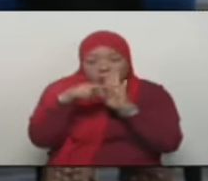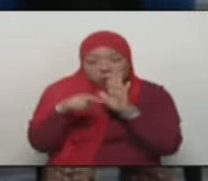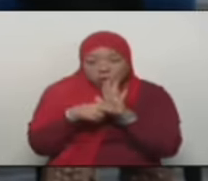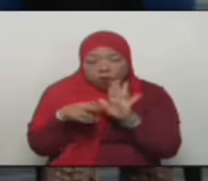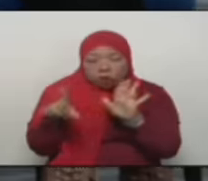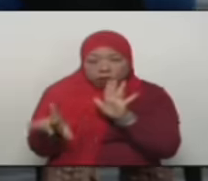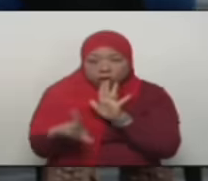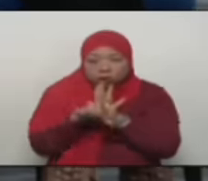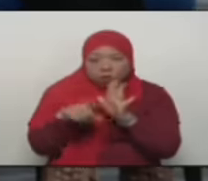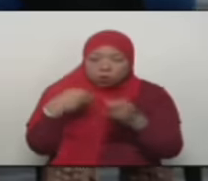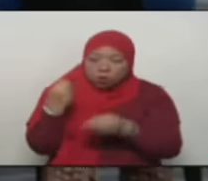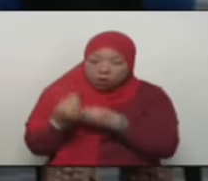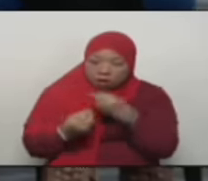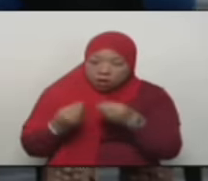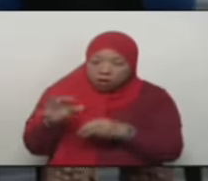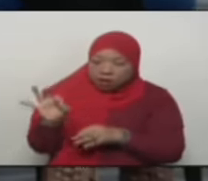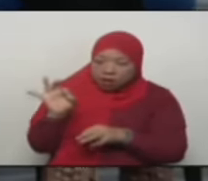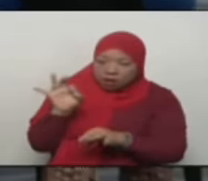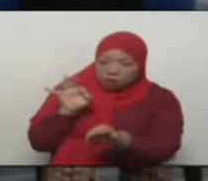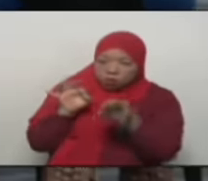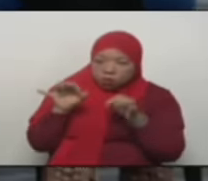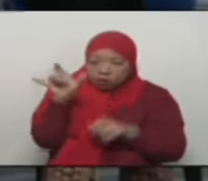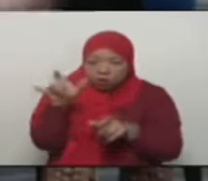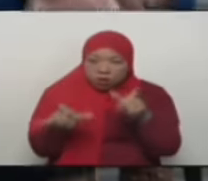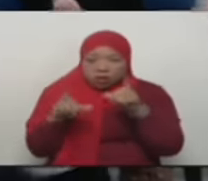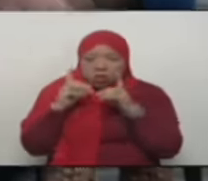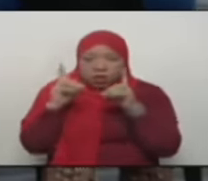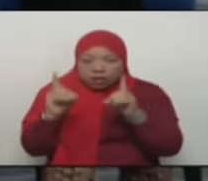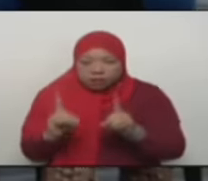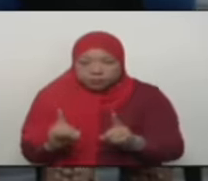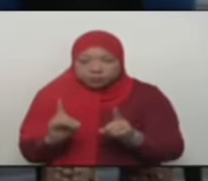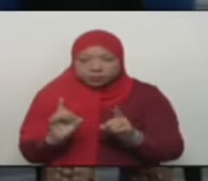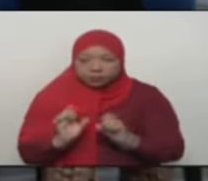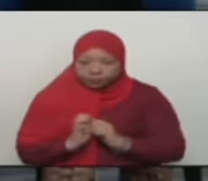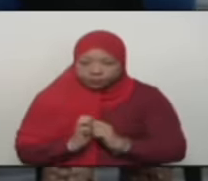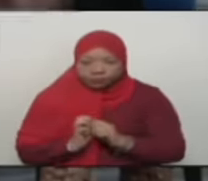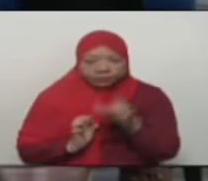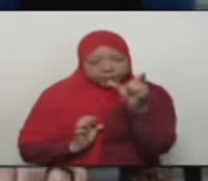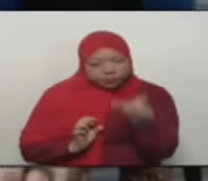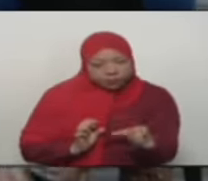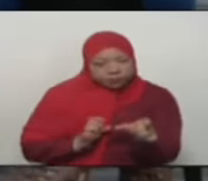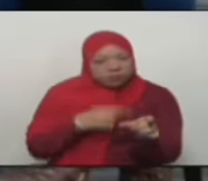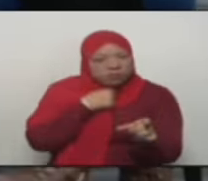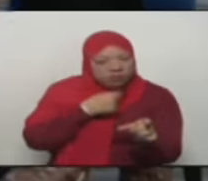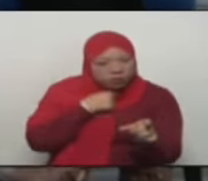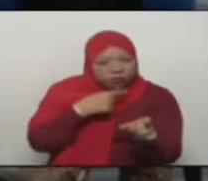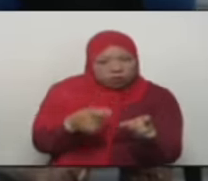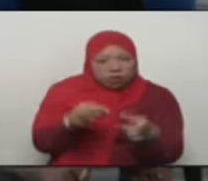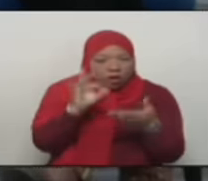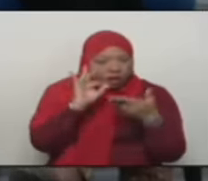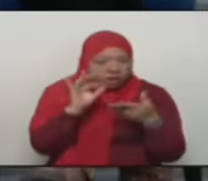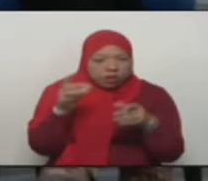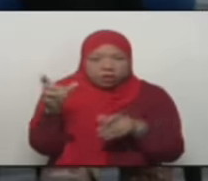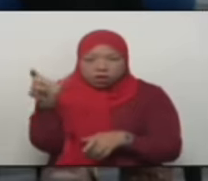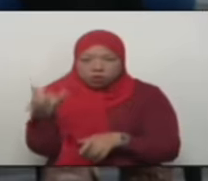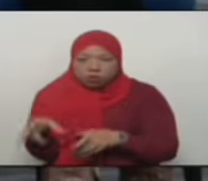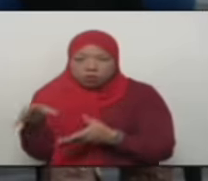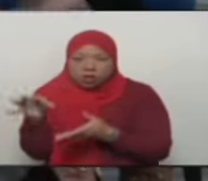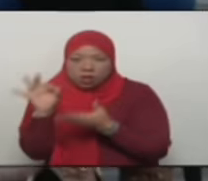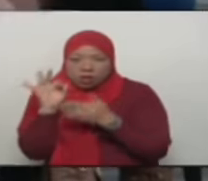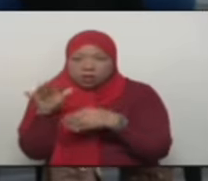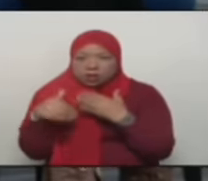que es la que le permite al ser humano decidir: yo prefiero esto que esto, prefiero el malojillo que el café, prefiero